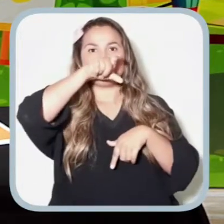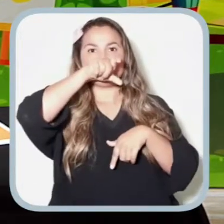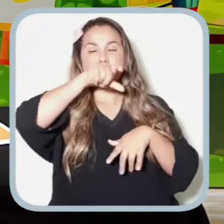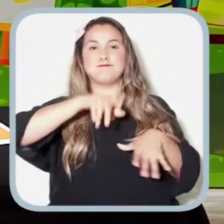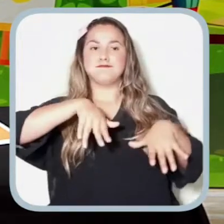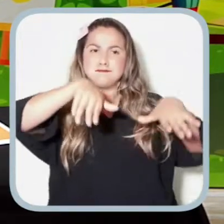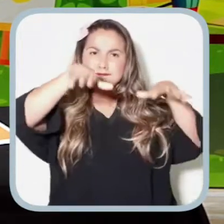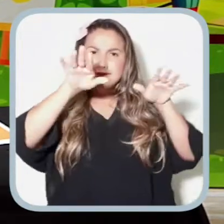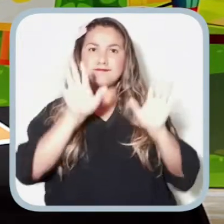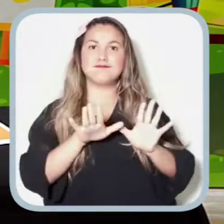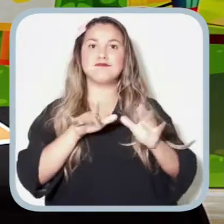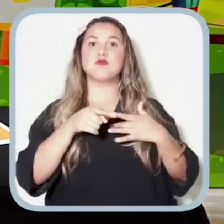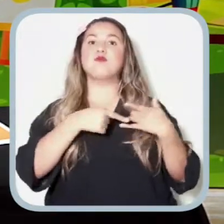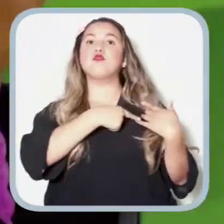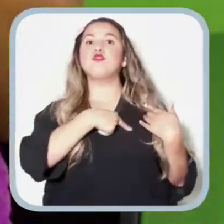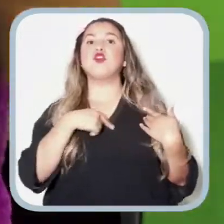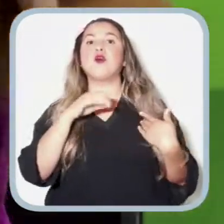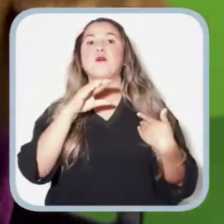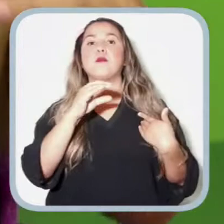cóndor